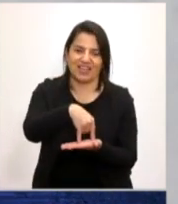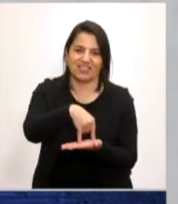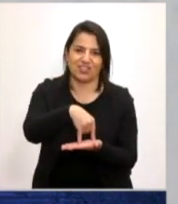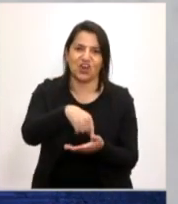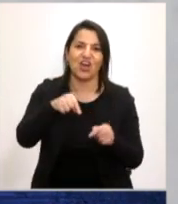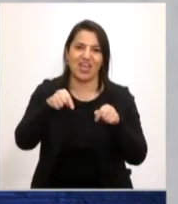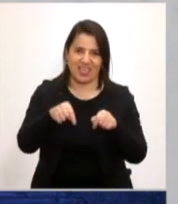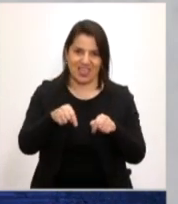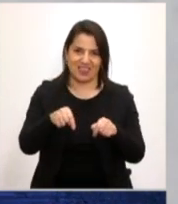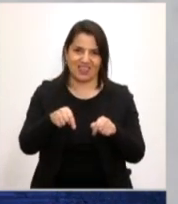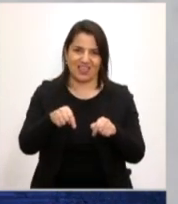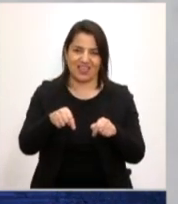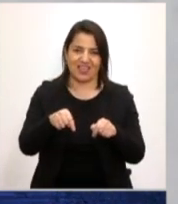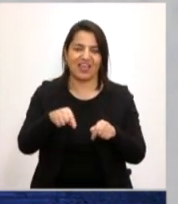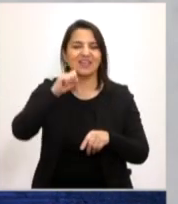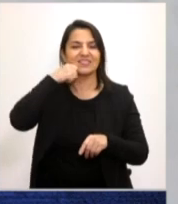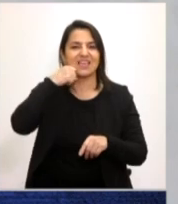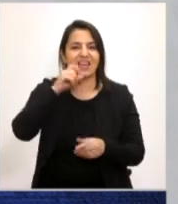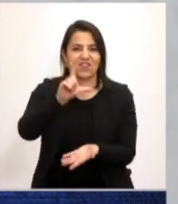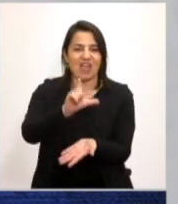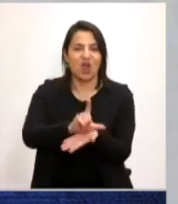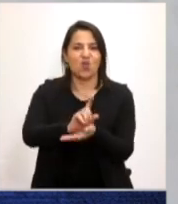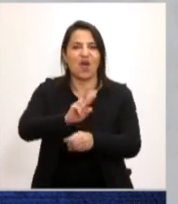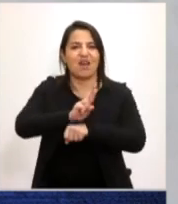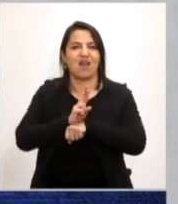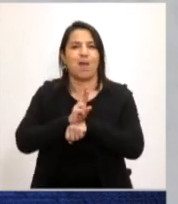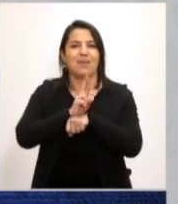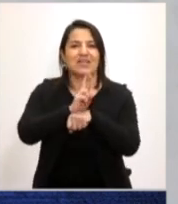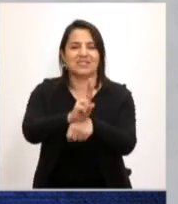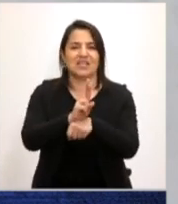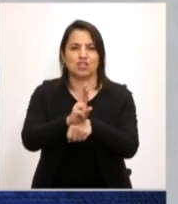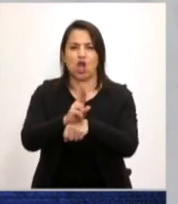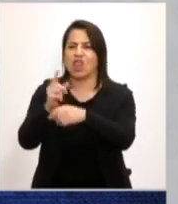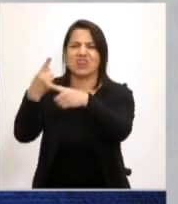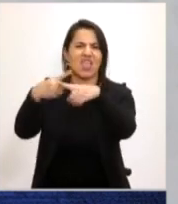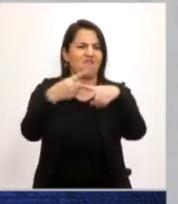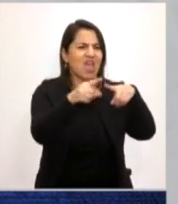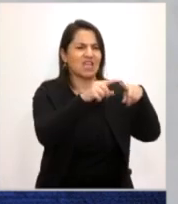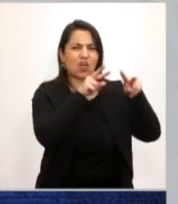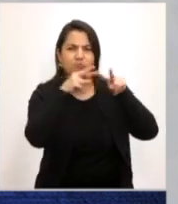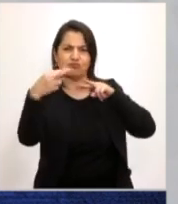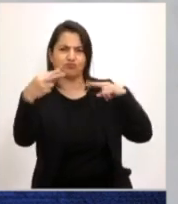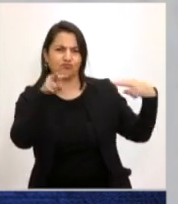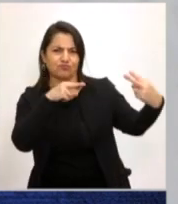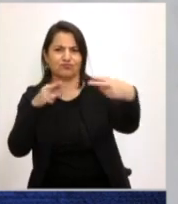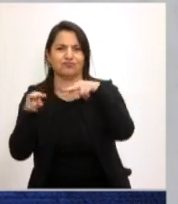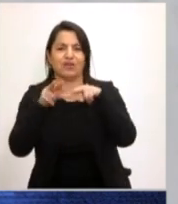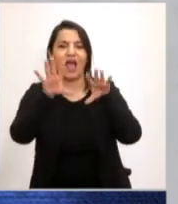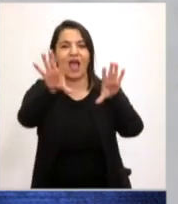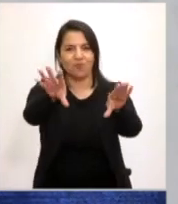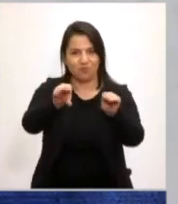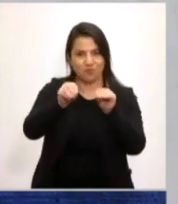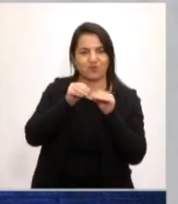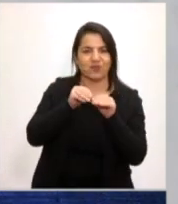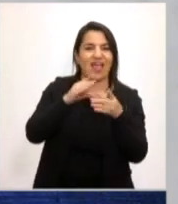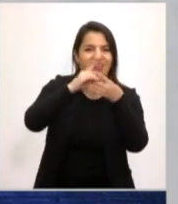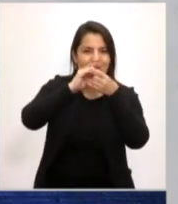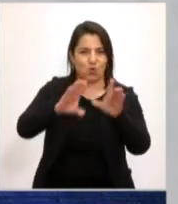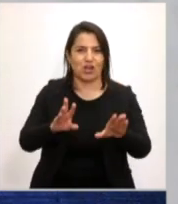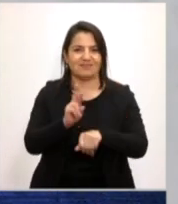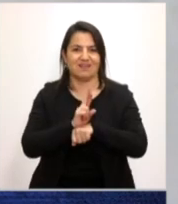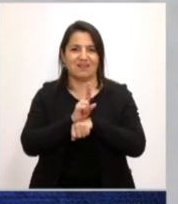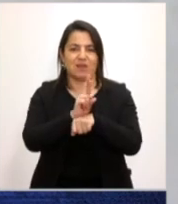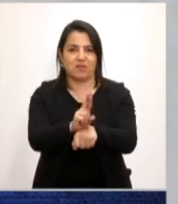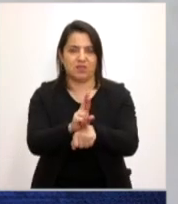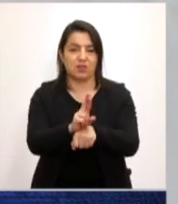Parlamento, de que tengamos un espacio representativo de esta diversidad de miradas que mediante la democracia se ven representadas y que producto de que